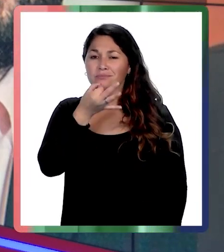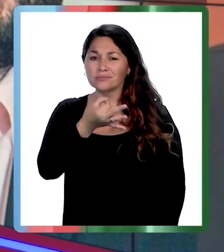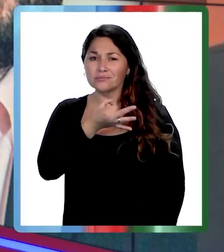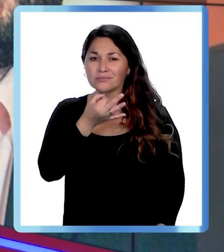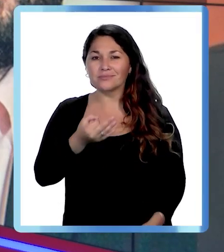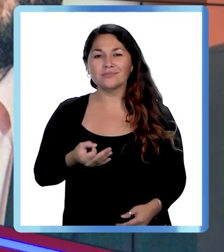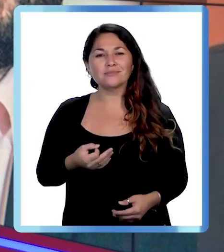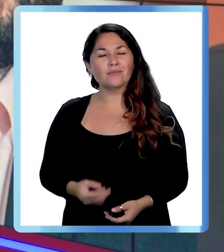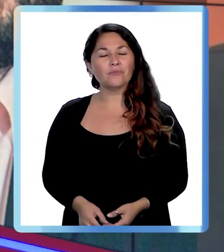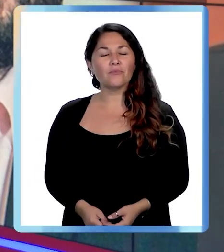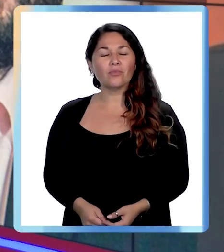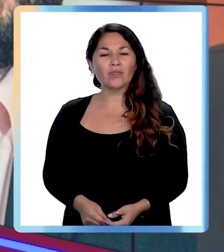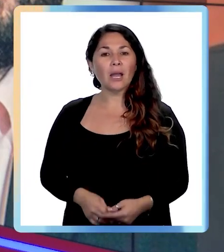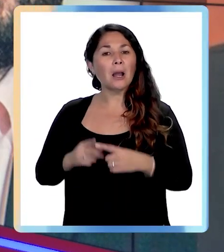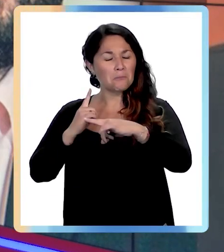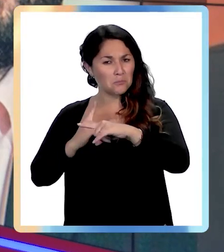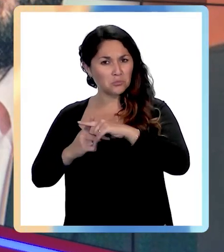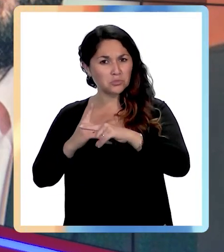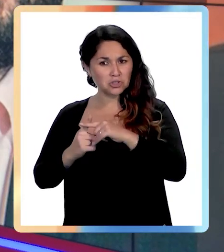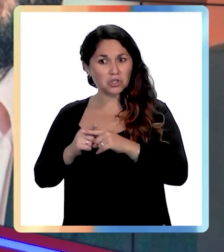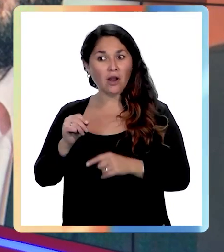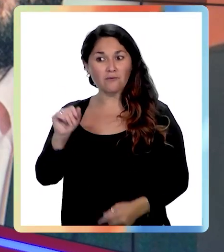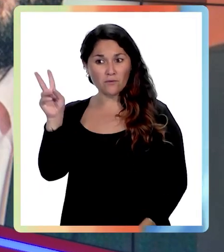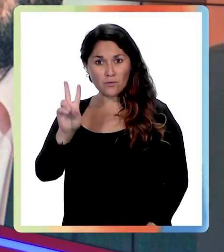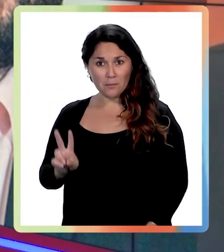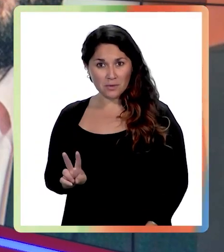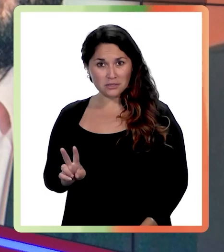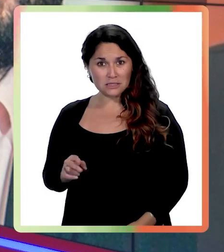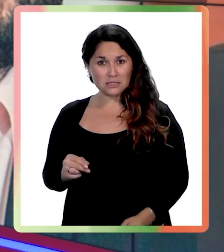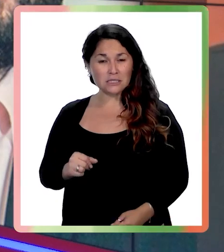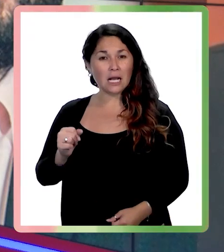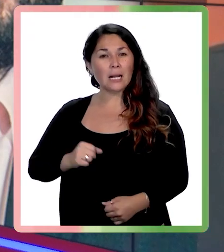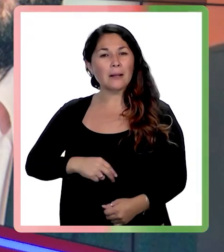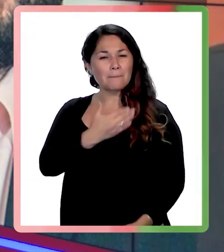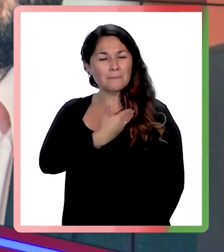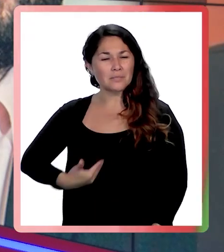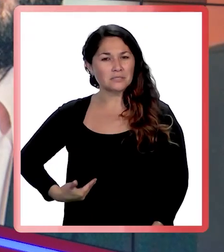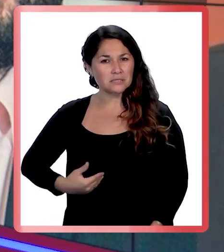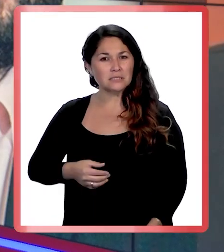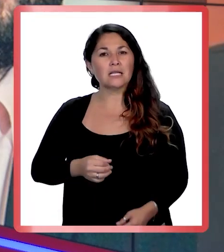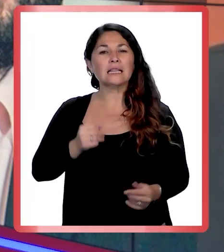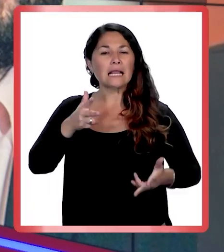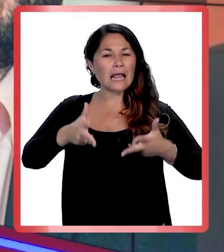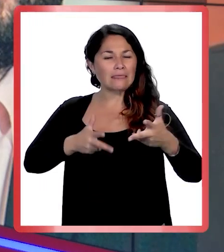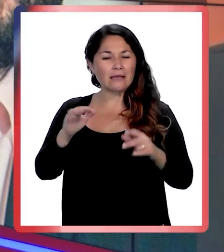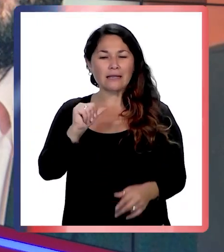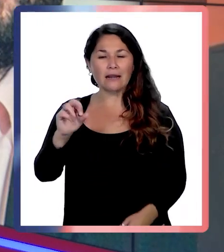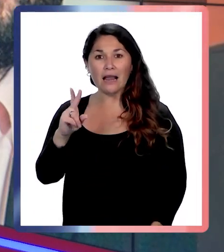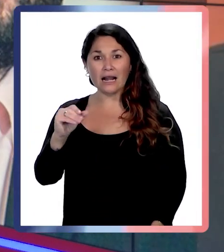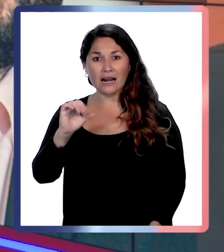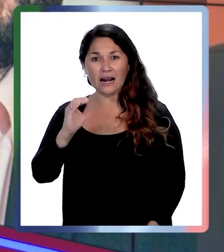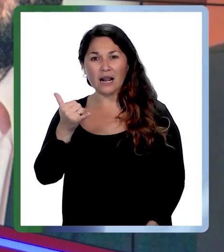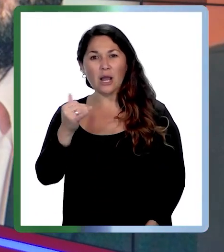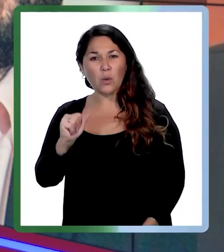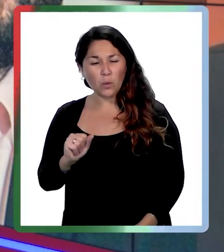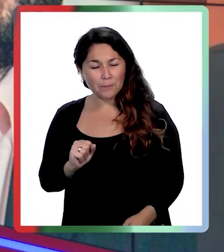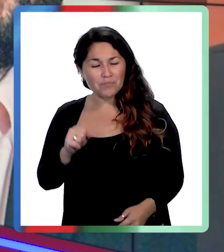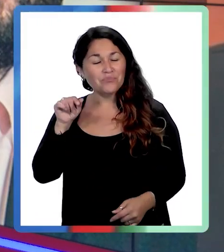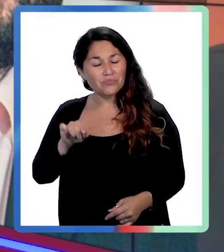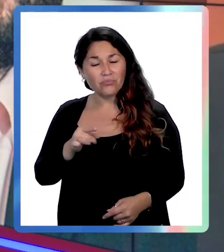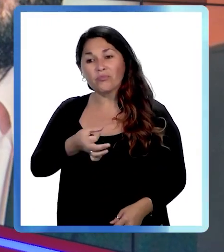para valorar positivamente que Maduro reconozca la existencia del Tren de Aragua y se mostró disponible a conversar respecto a